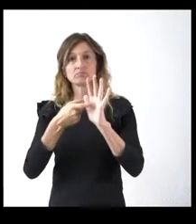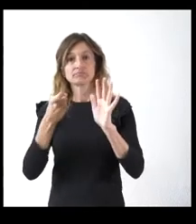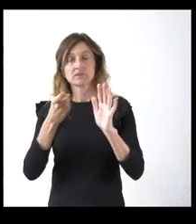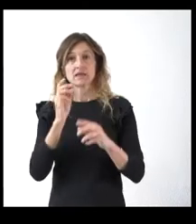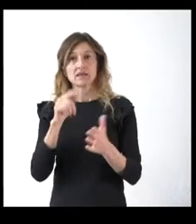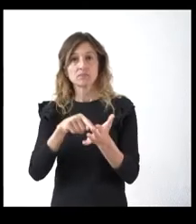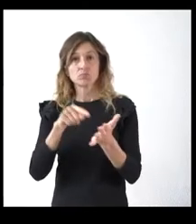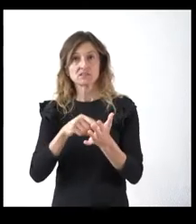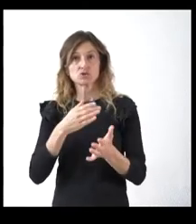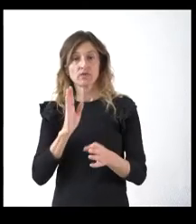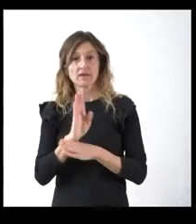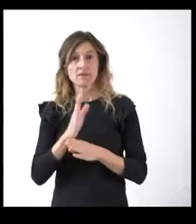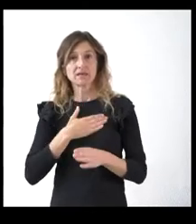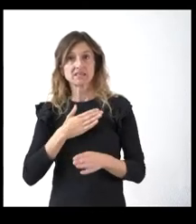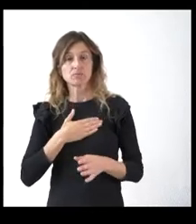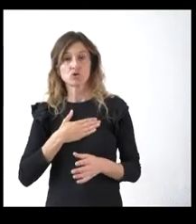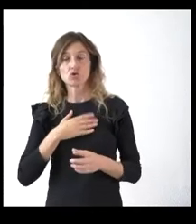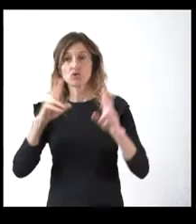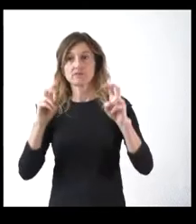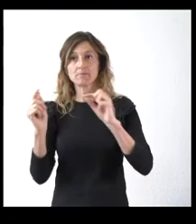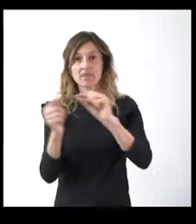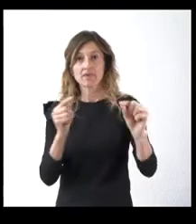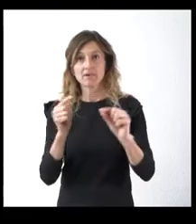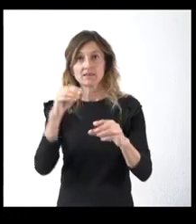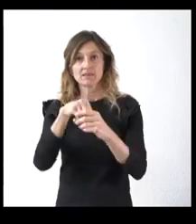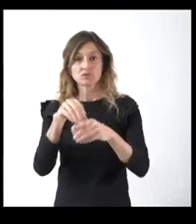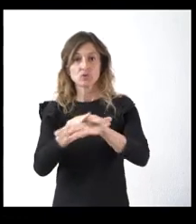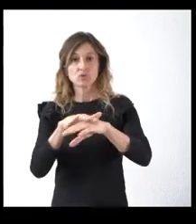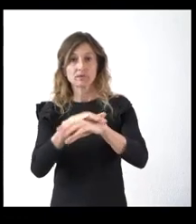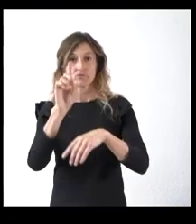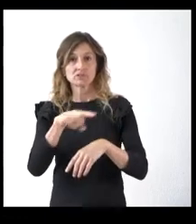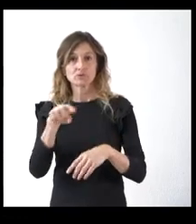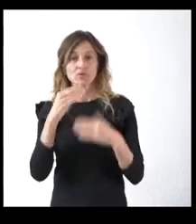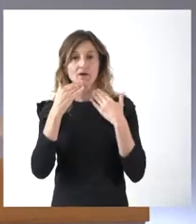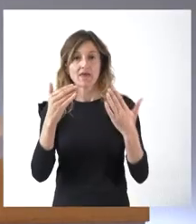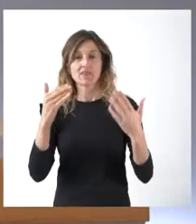patrimonio si es una de las cuestiones que se está debatiendo ahora mismo dentro del gobierno gracias